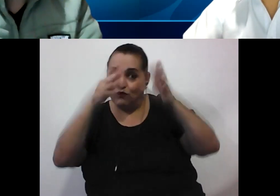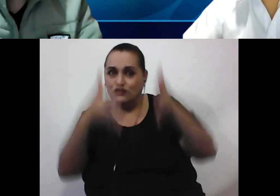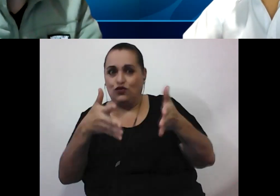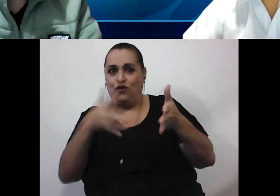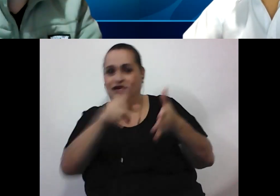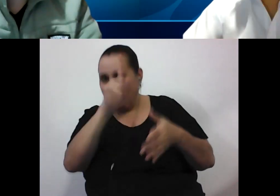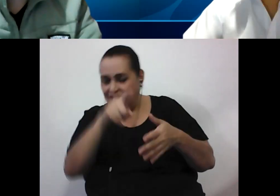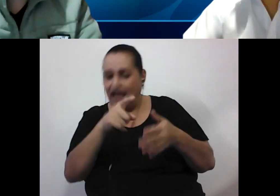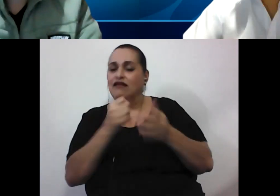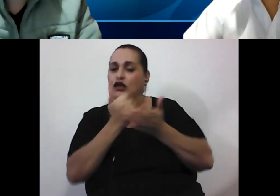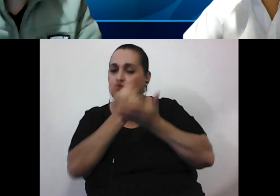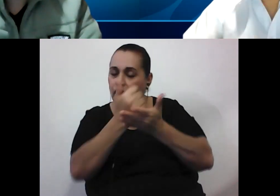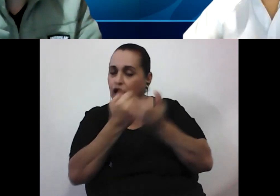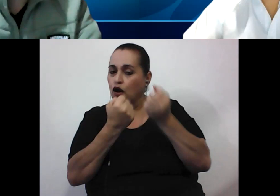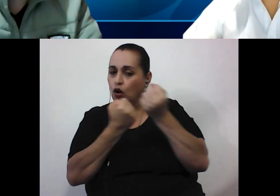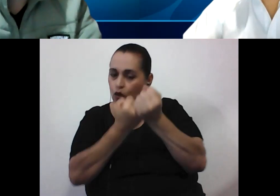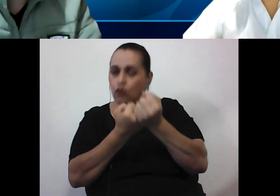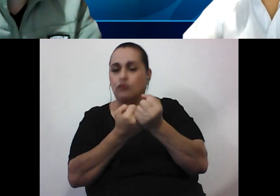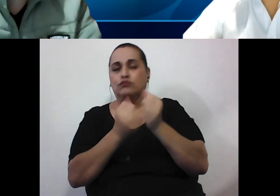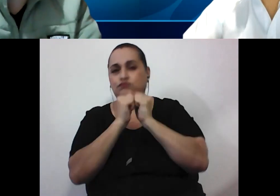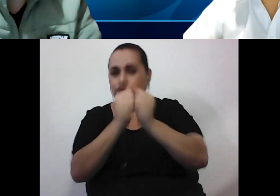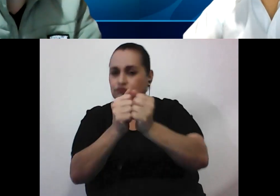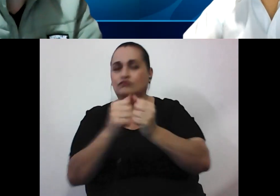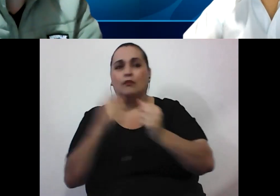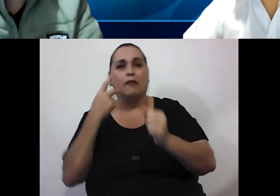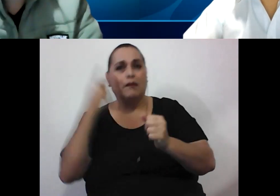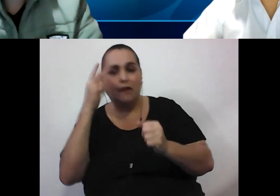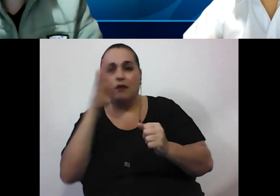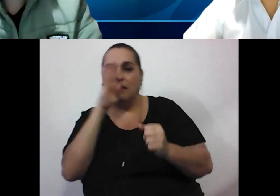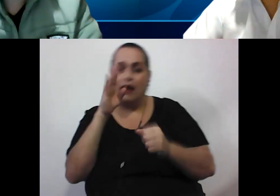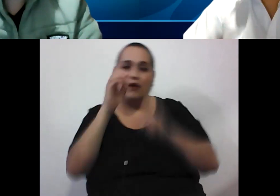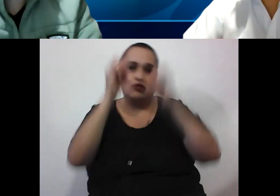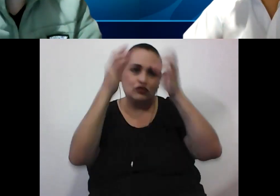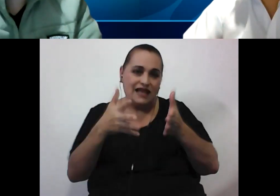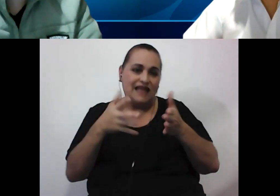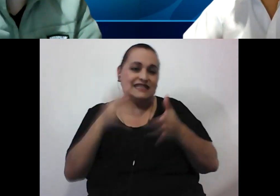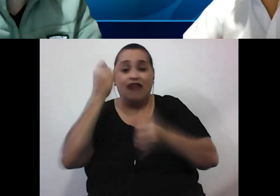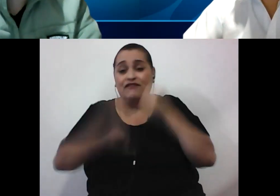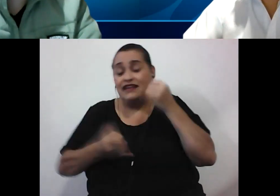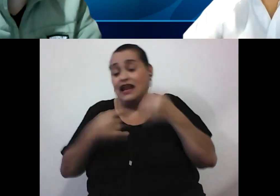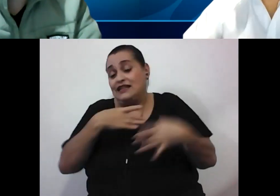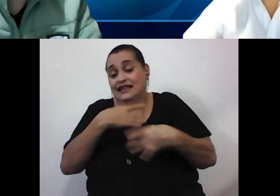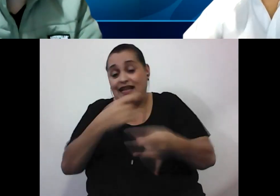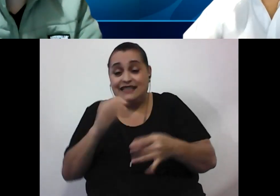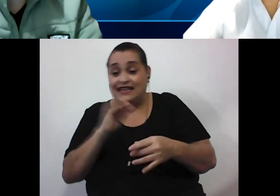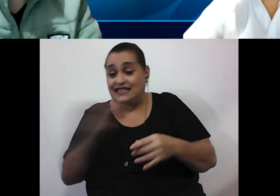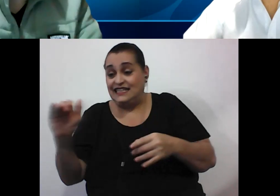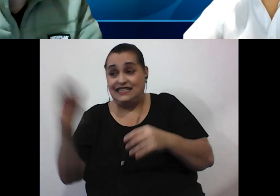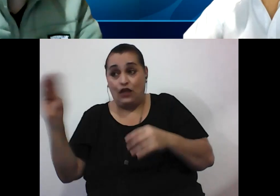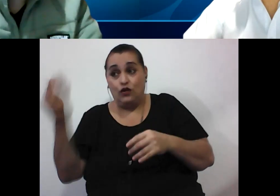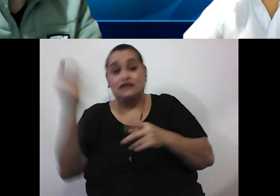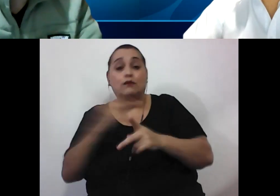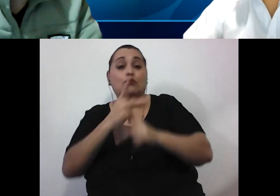que acompañarle, hay que ayudarle a mamá, a papá, a las personas docentes, porque al final lo que nos interesa es que la niñez y la adolescencia esté protegida y